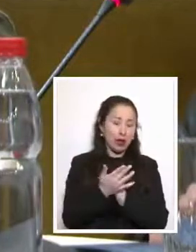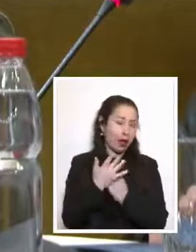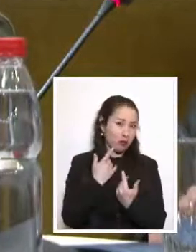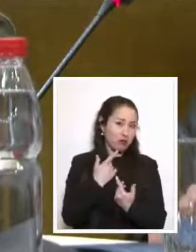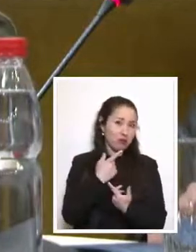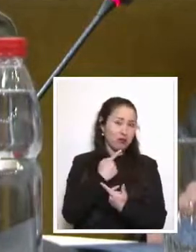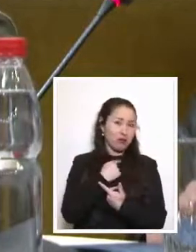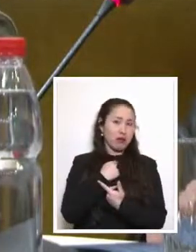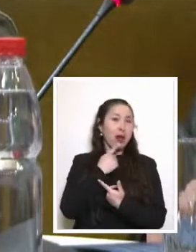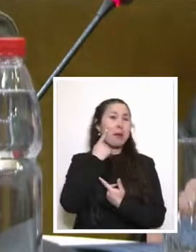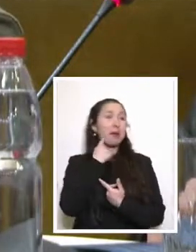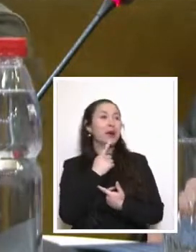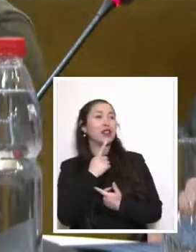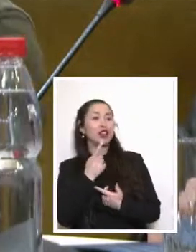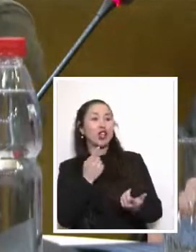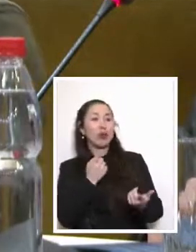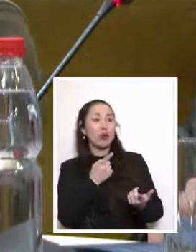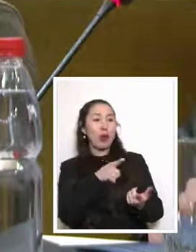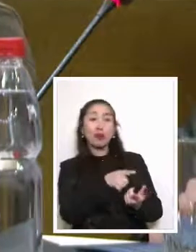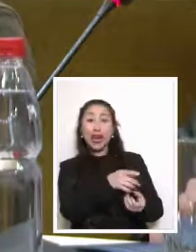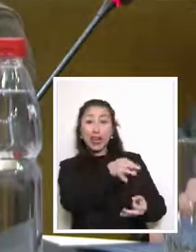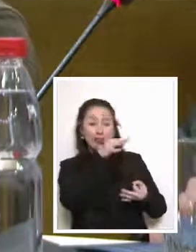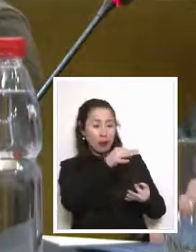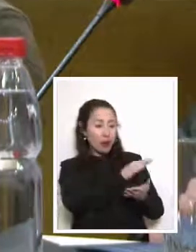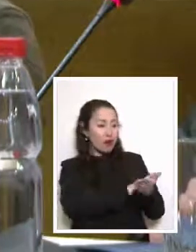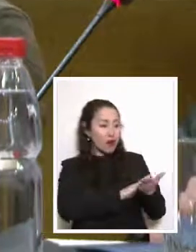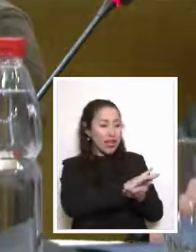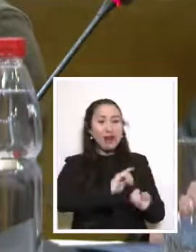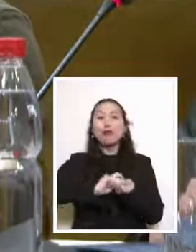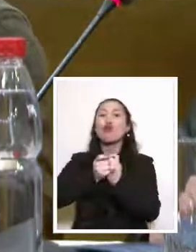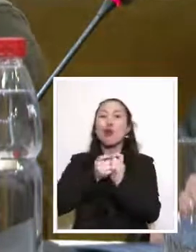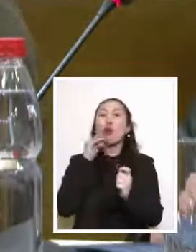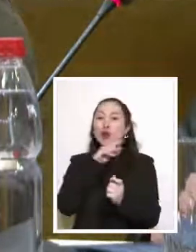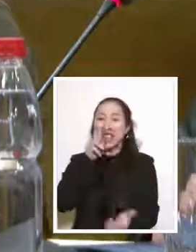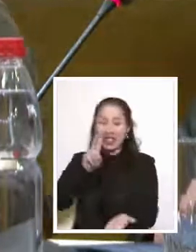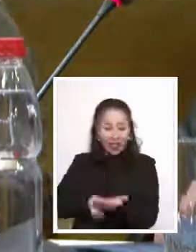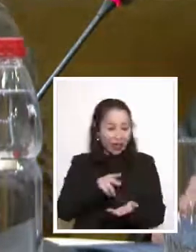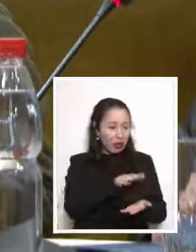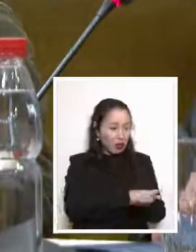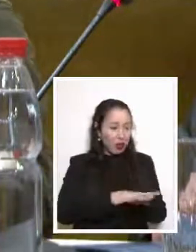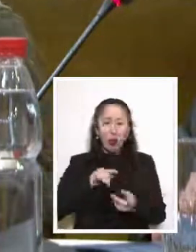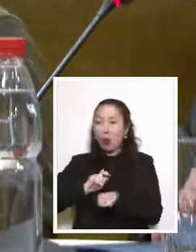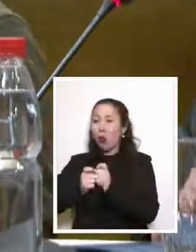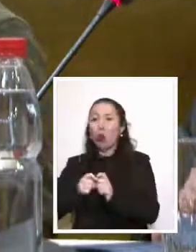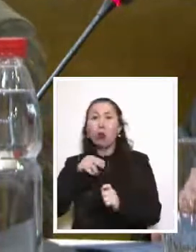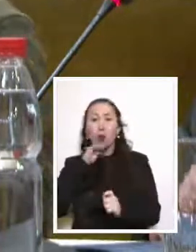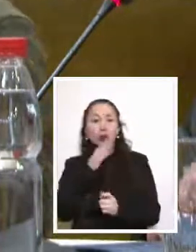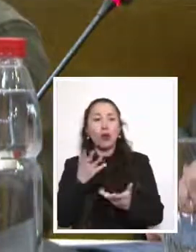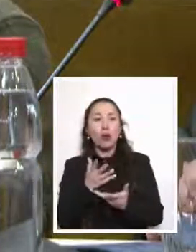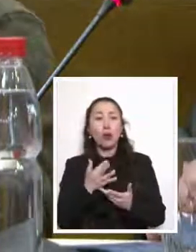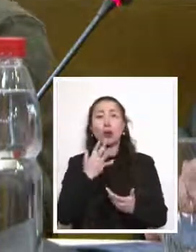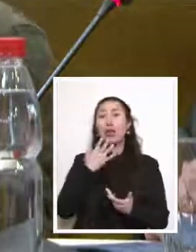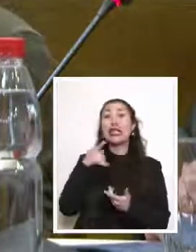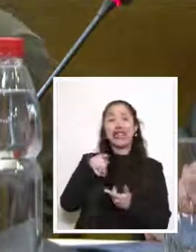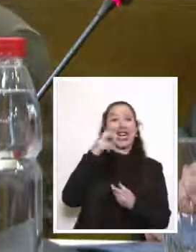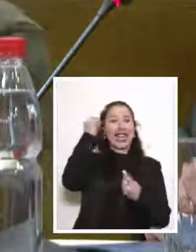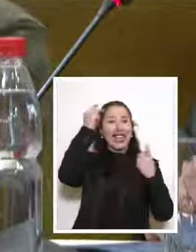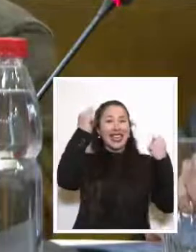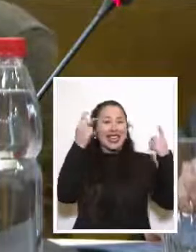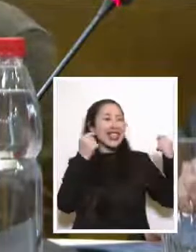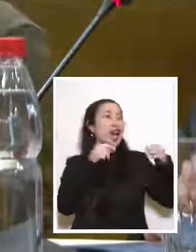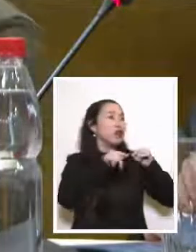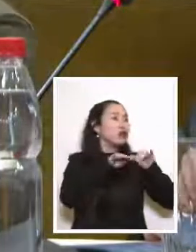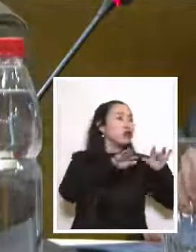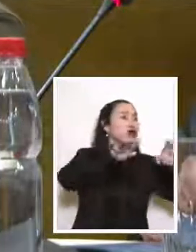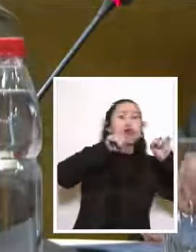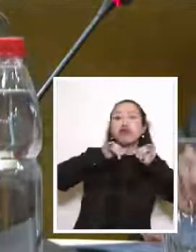Pero no es tan rico en dar ejemplos de cómo esto se lleva a la práctica, porque tenemos que, quienes pensamos de esta manera, hacernos la pregunta, si estas ideas están circulando